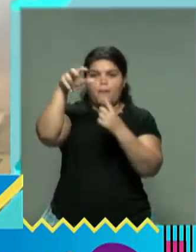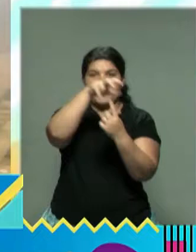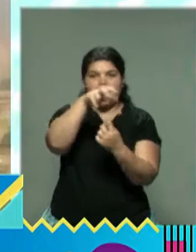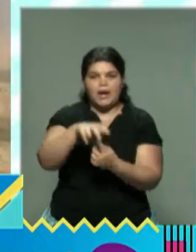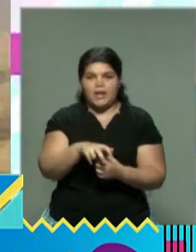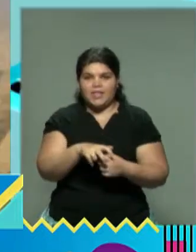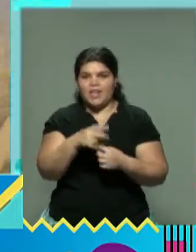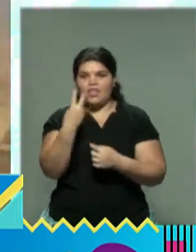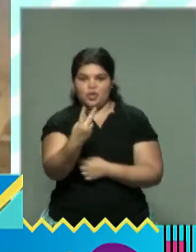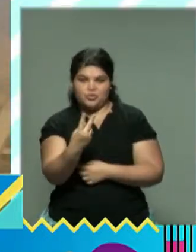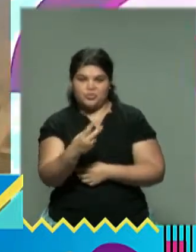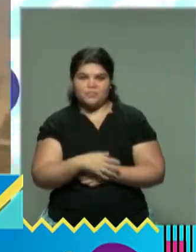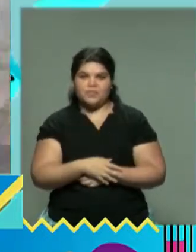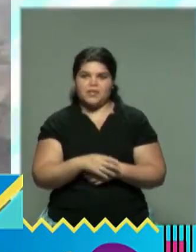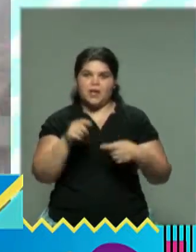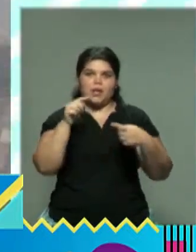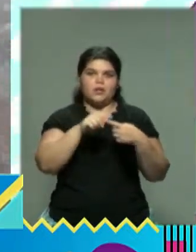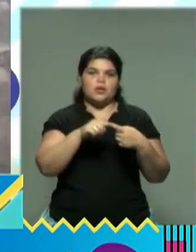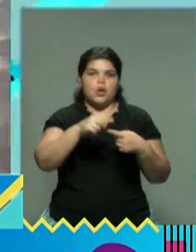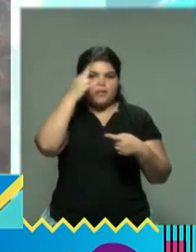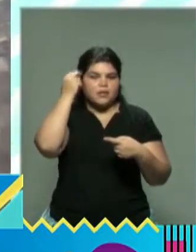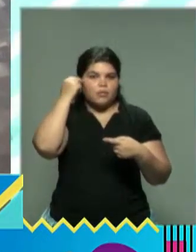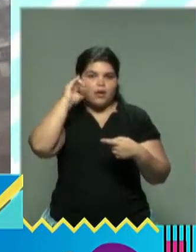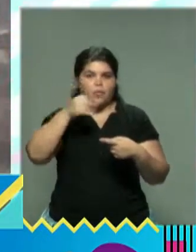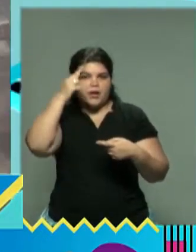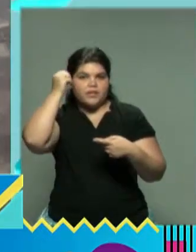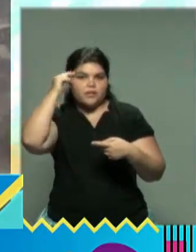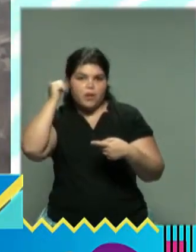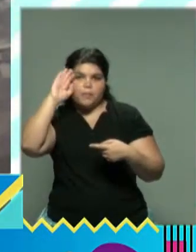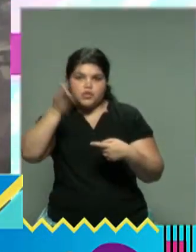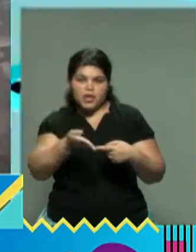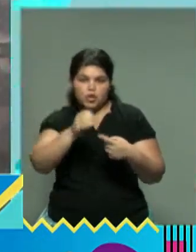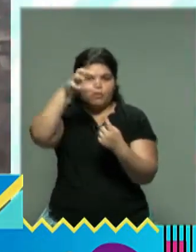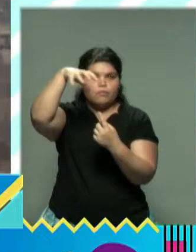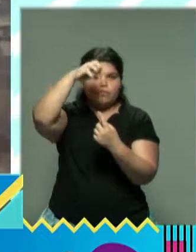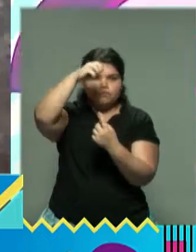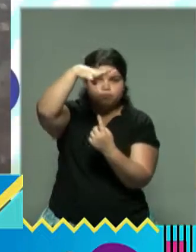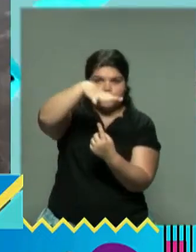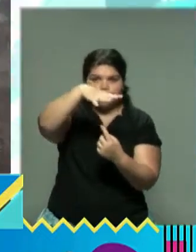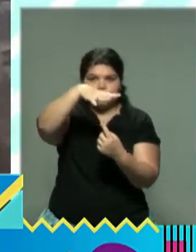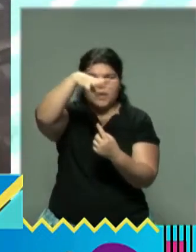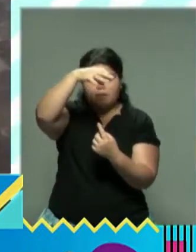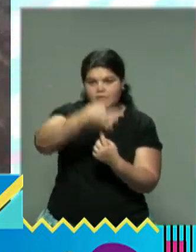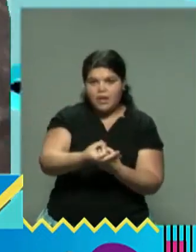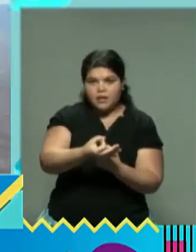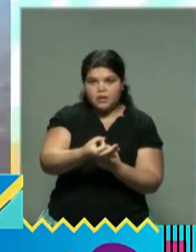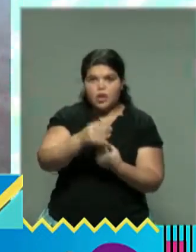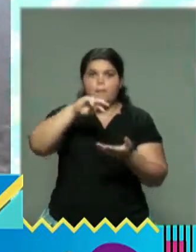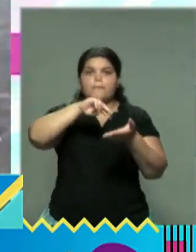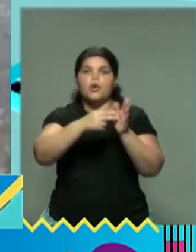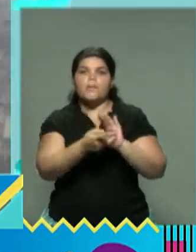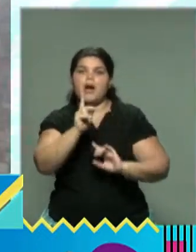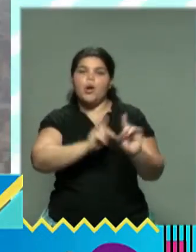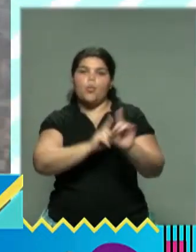El principal que tiene un 99,99% de buenas aperturas, y los problemas que tienen son realmente por fallas